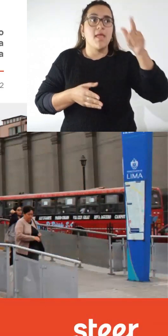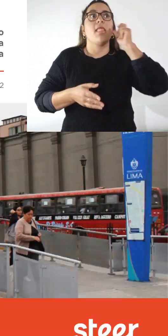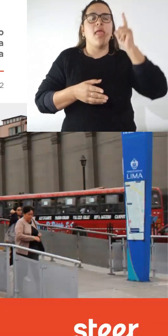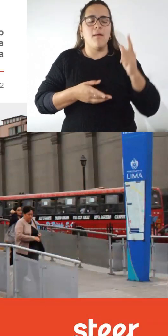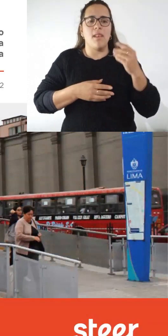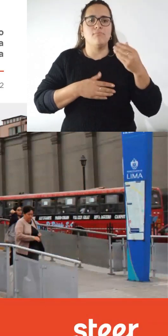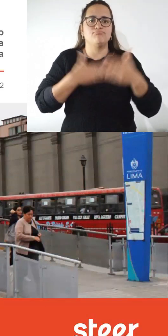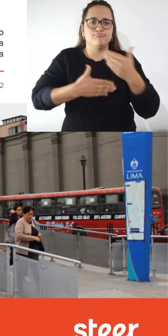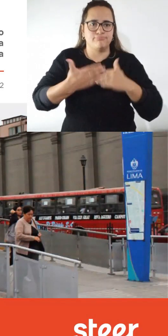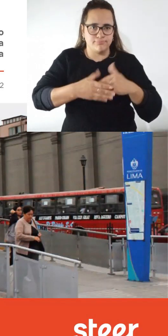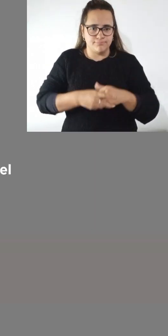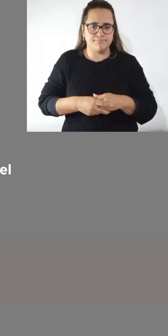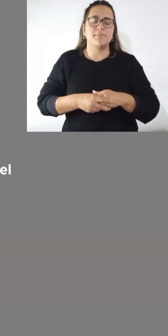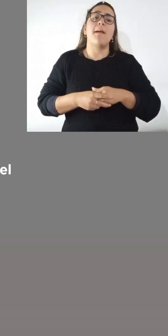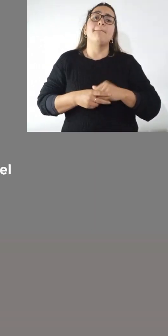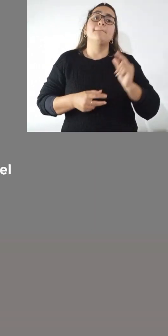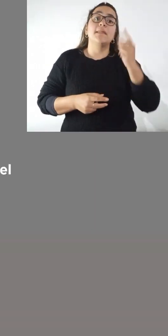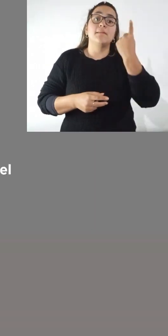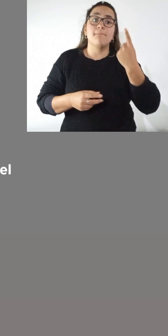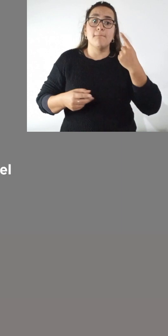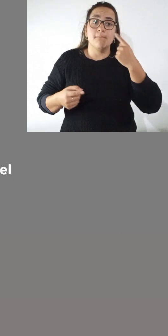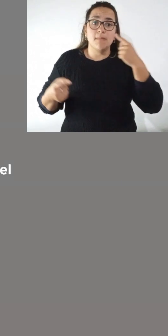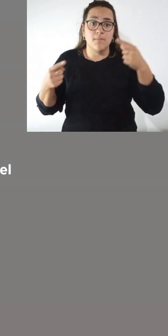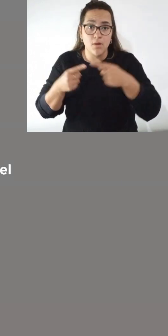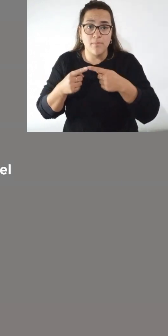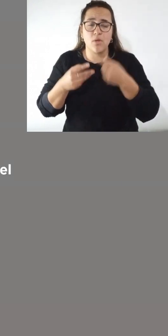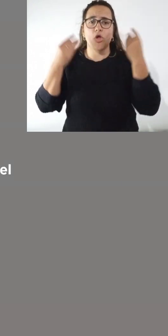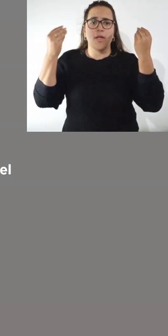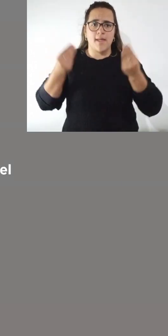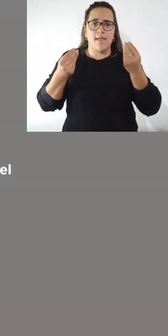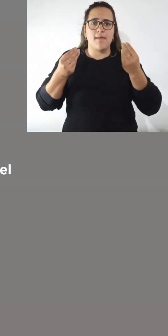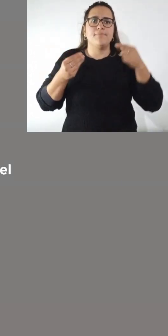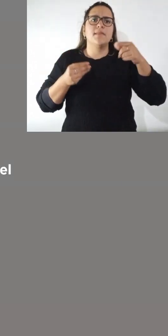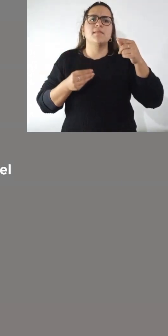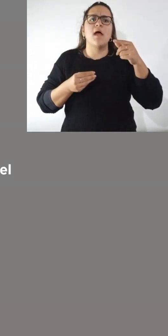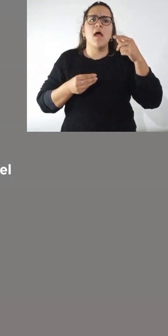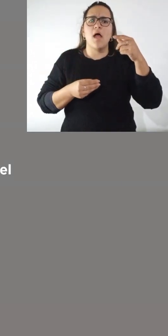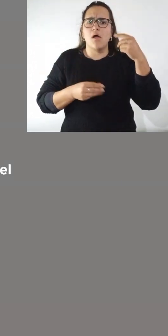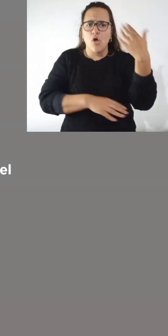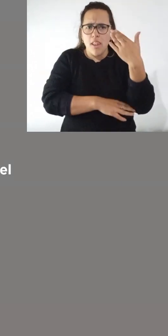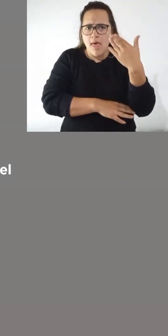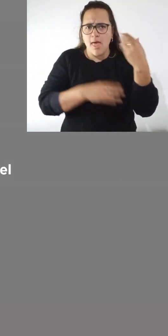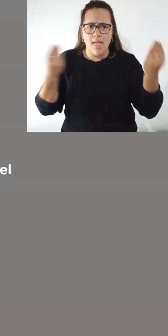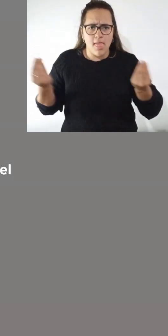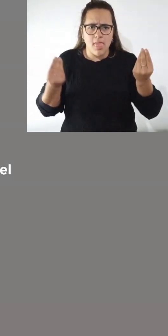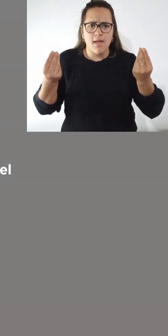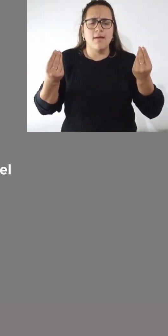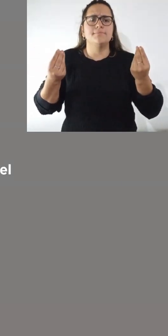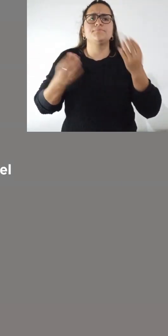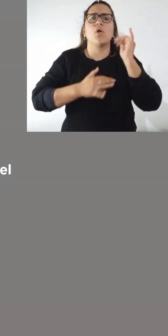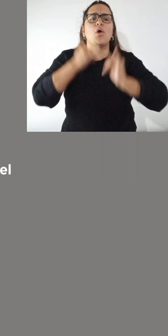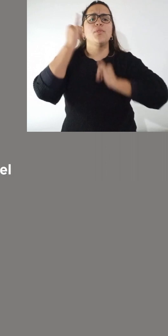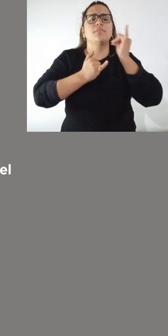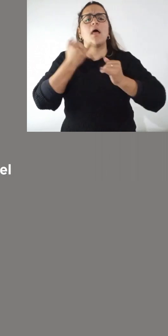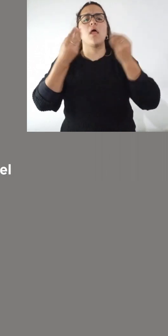la idea para desarrollar este proyecto. Mi principal objetivo en esta conferencia es